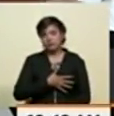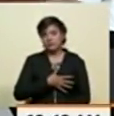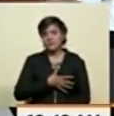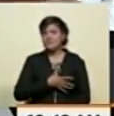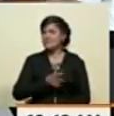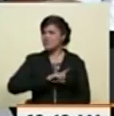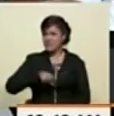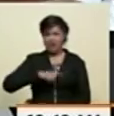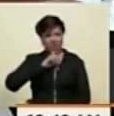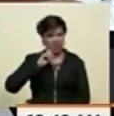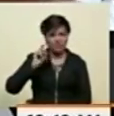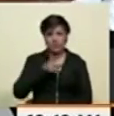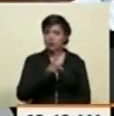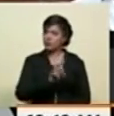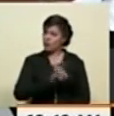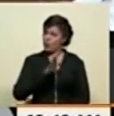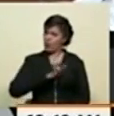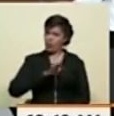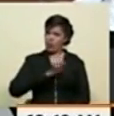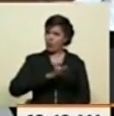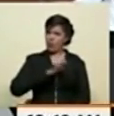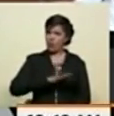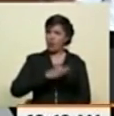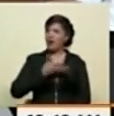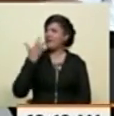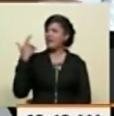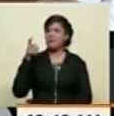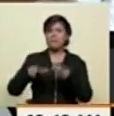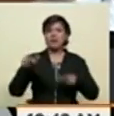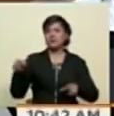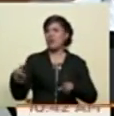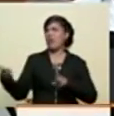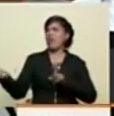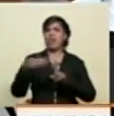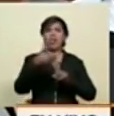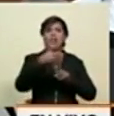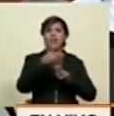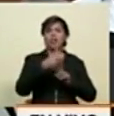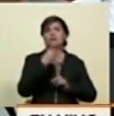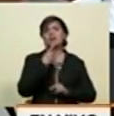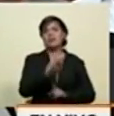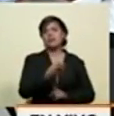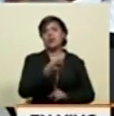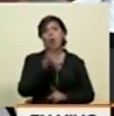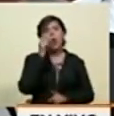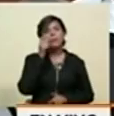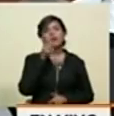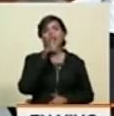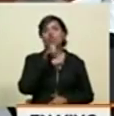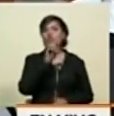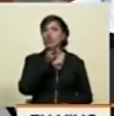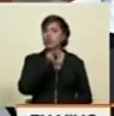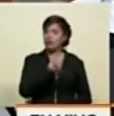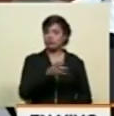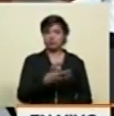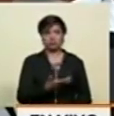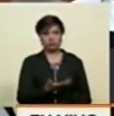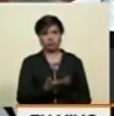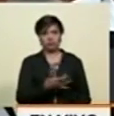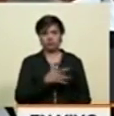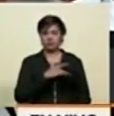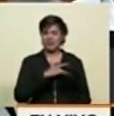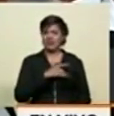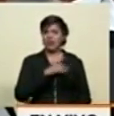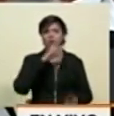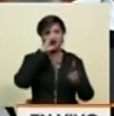sus enemigos. Por ahí salió gente a caerme a mi abatazo, porque yo le dije una vez a fulano don y tal y lo otro. Como si el tratar de